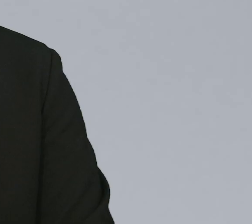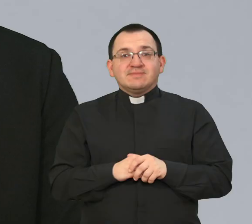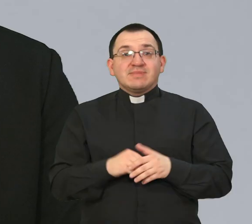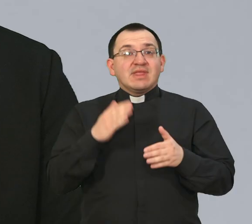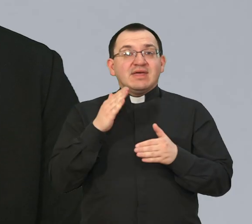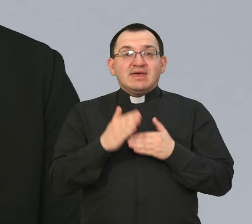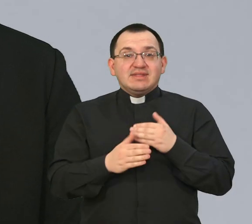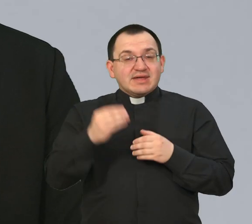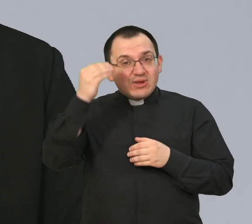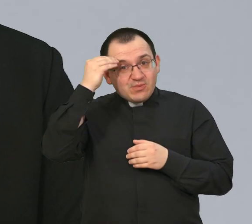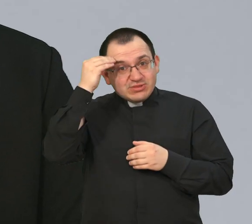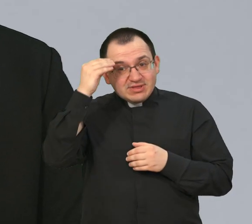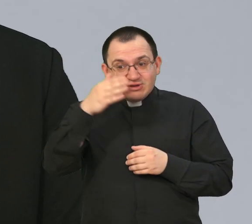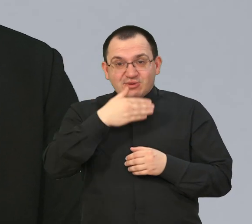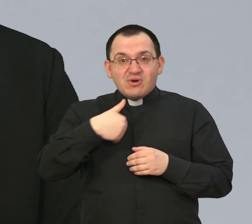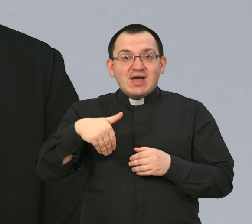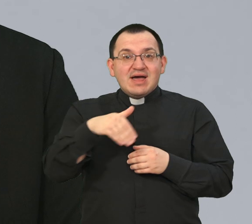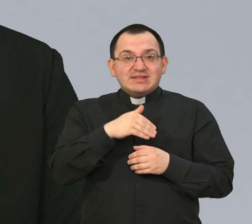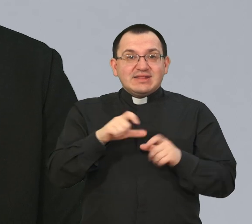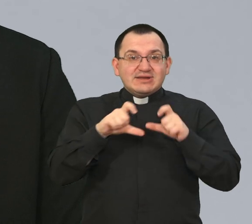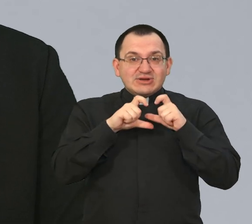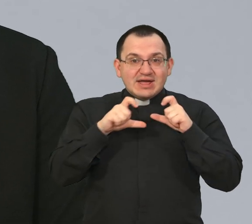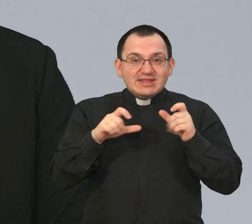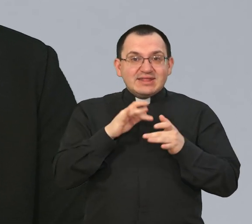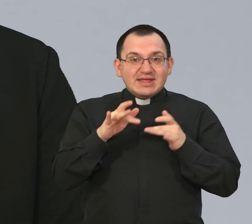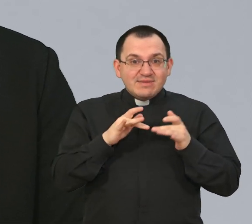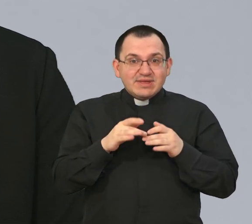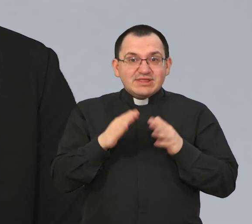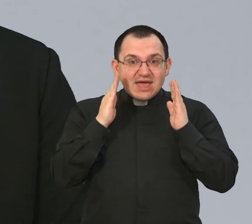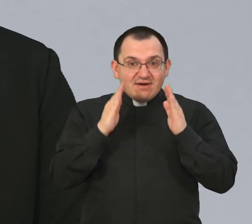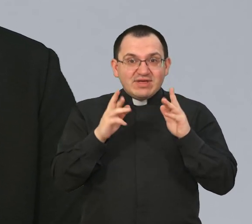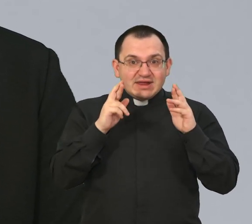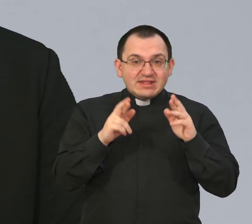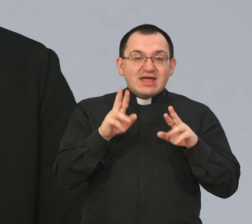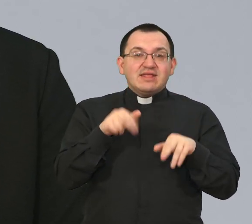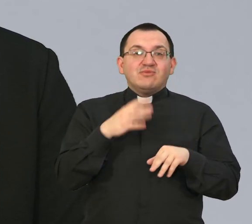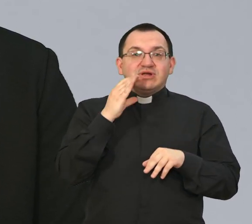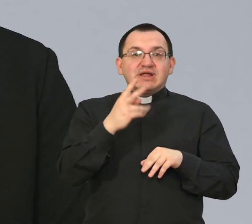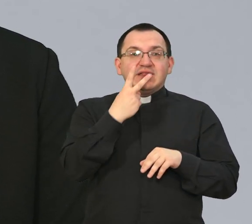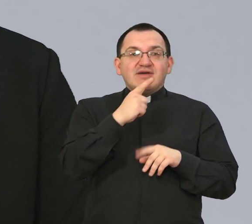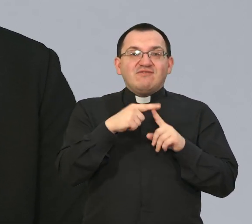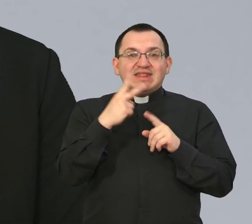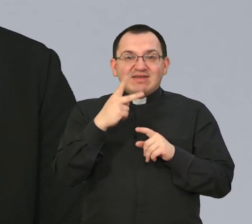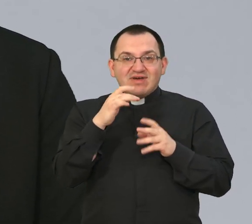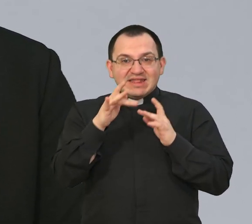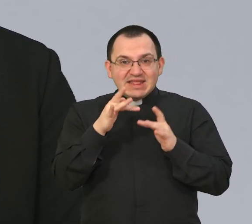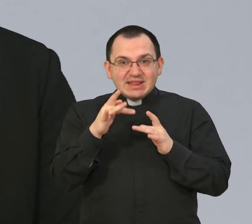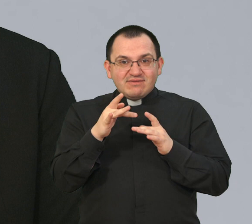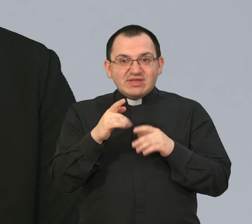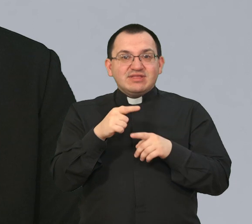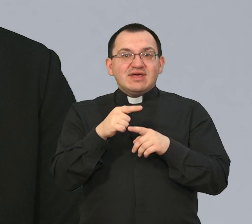I na kraju podsjećamo da naše tjedne emisije Vjera i nada pratite također u programu VTV televizije svake subote